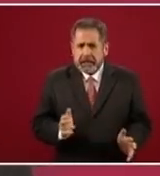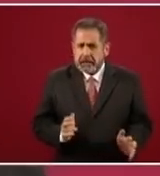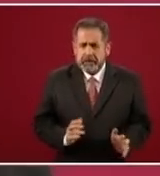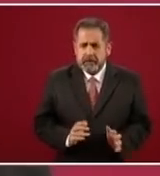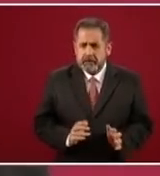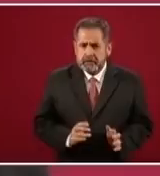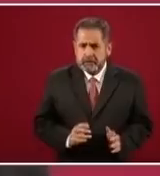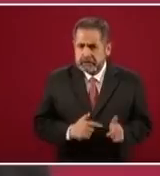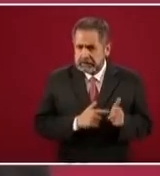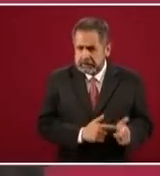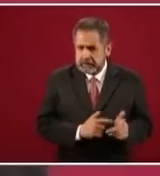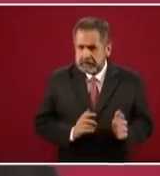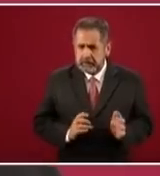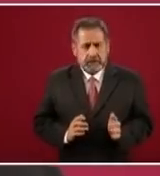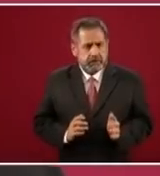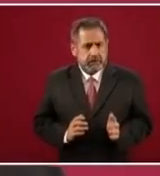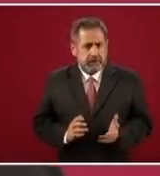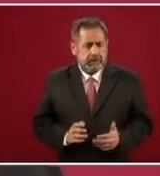No,